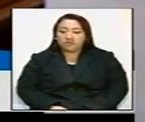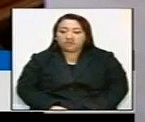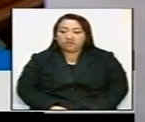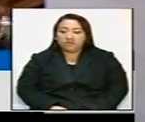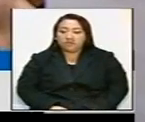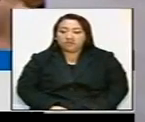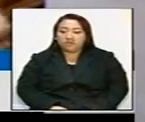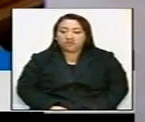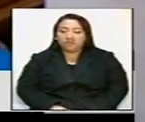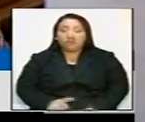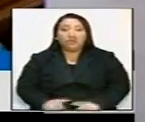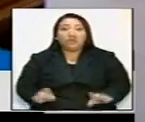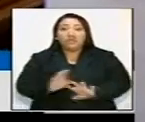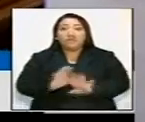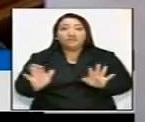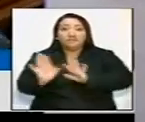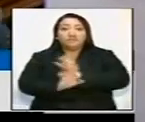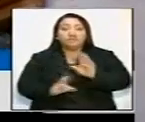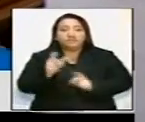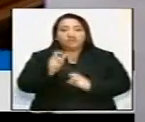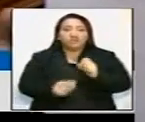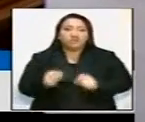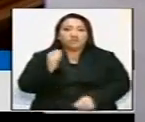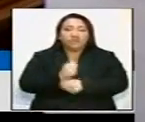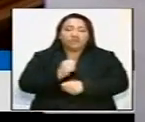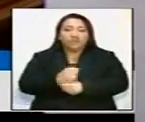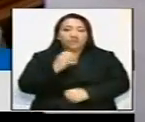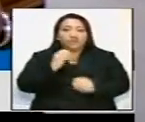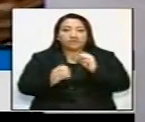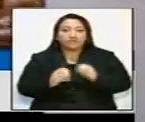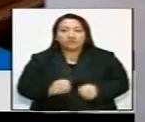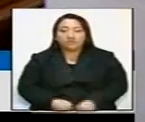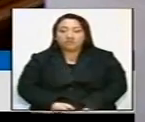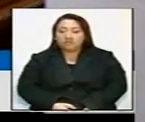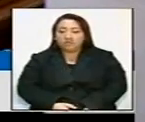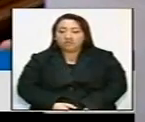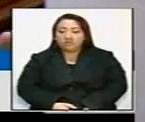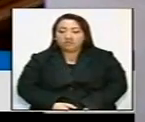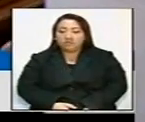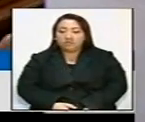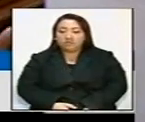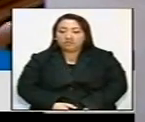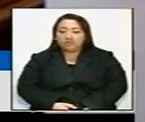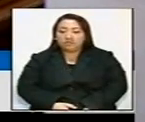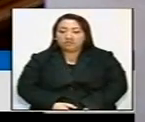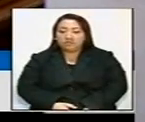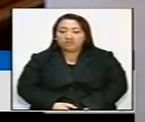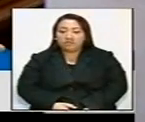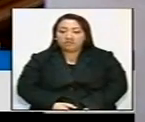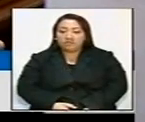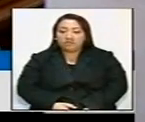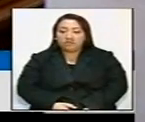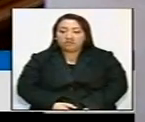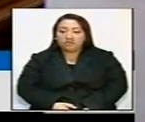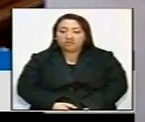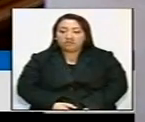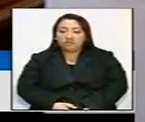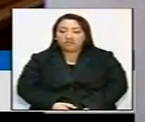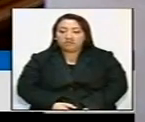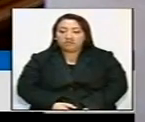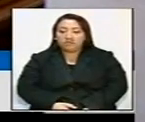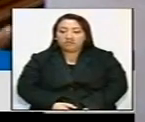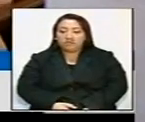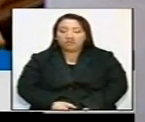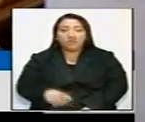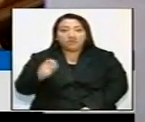de desproteger al trabajador. La reforma, una reforma laboral se necesita de manera